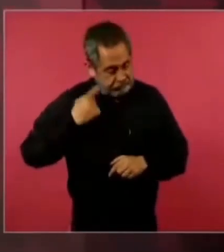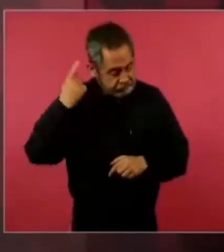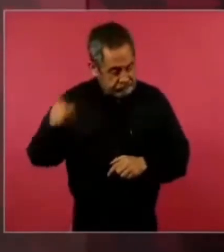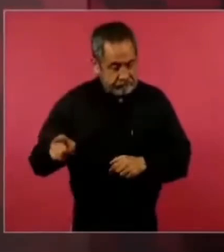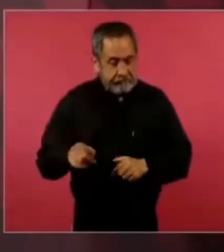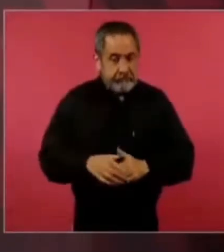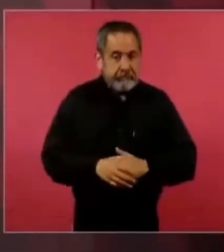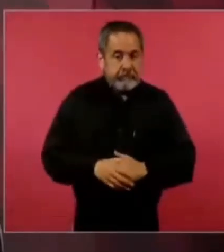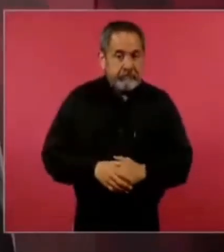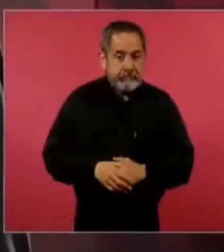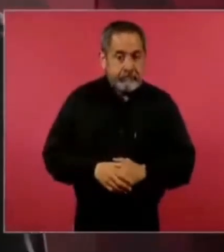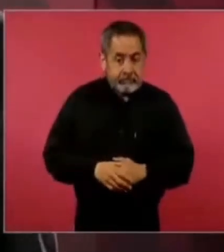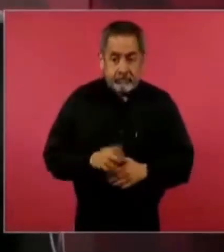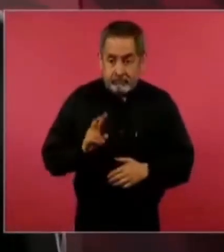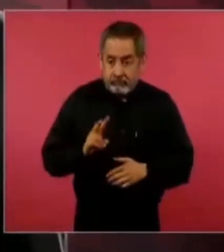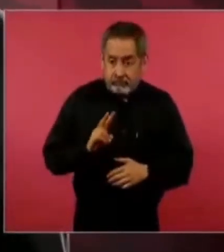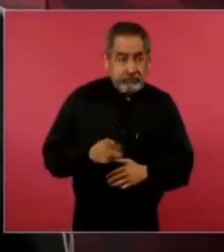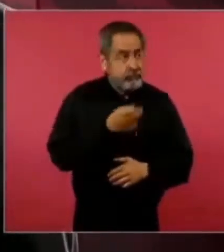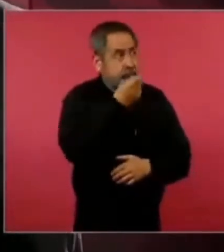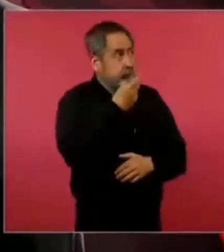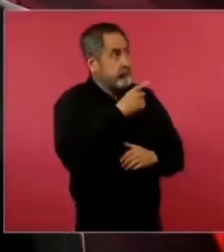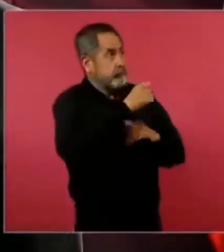y que su informante